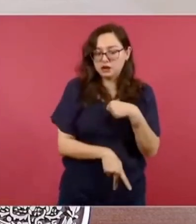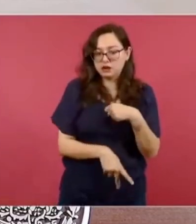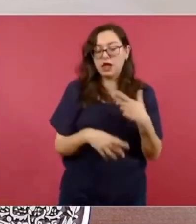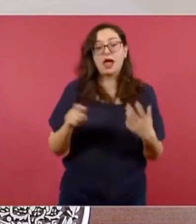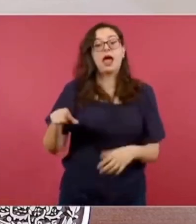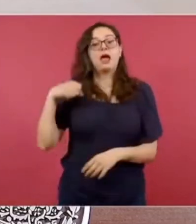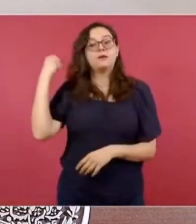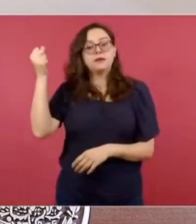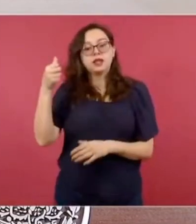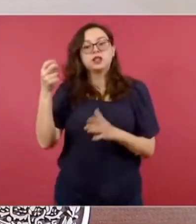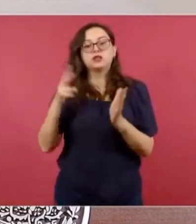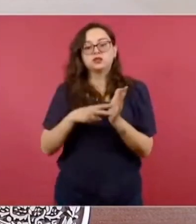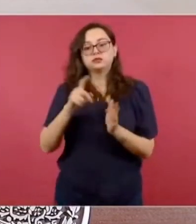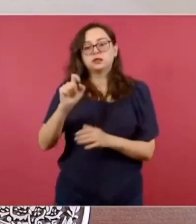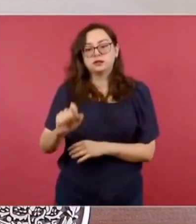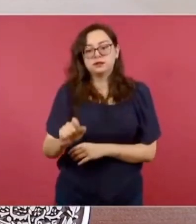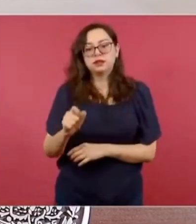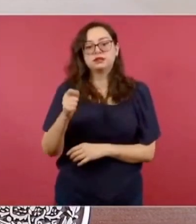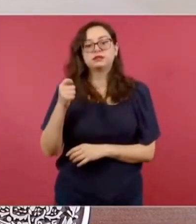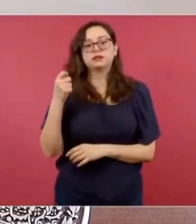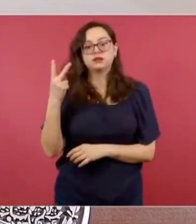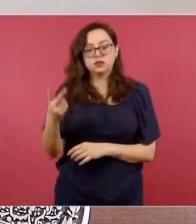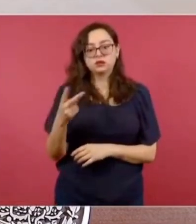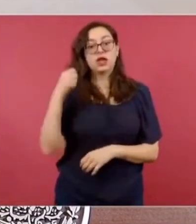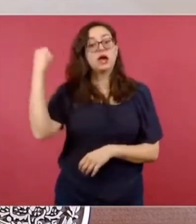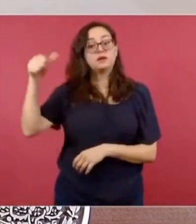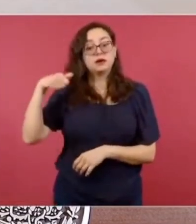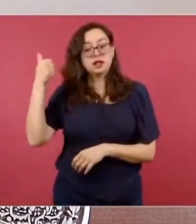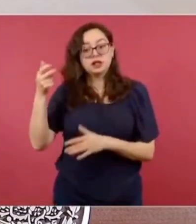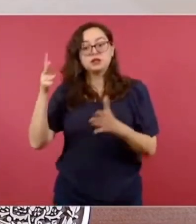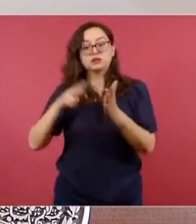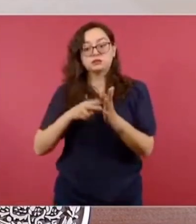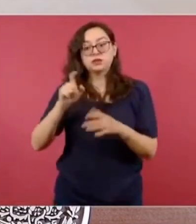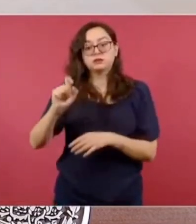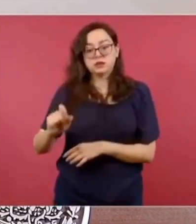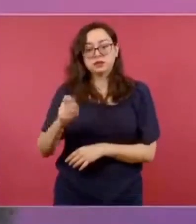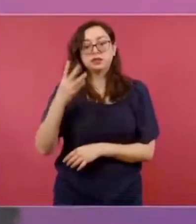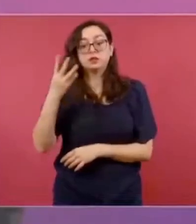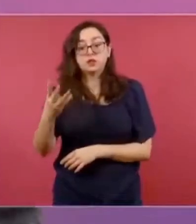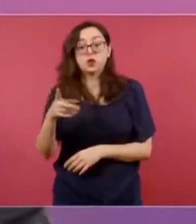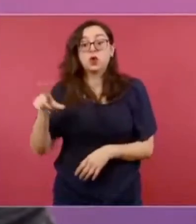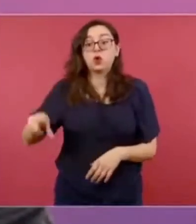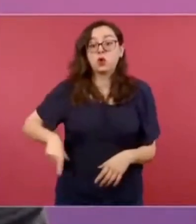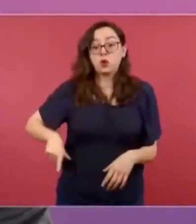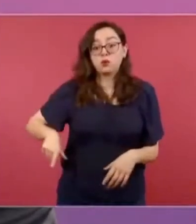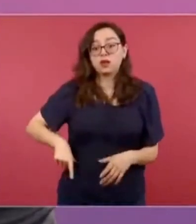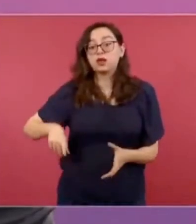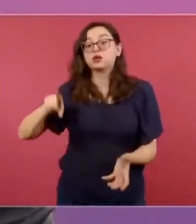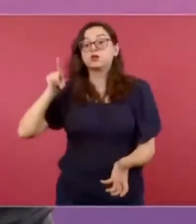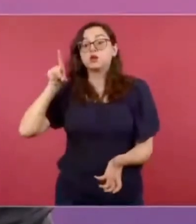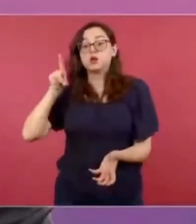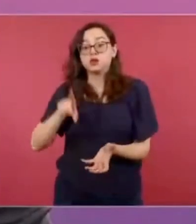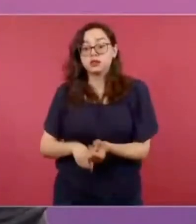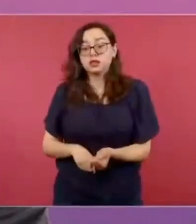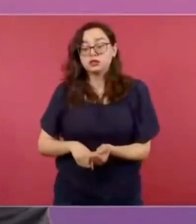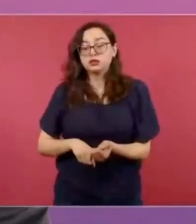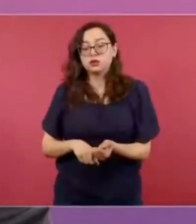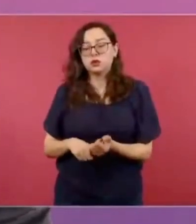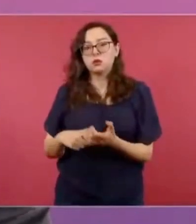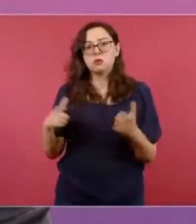abril del 24, durante 2 años, los puestos asociados a el Gobierno del Estado se disminuyeron en